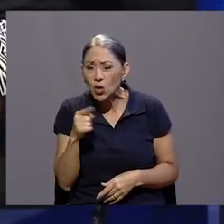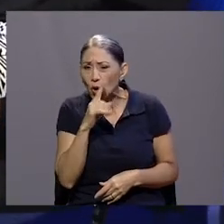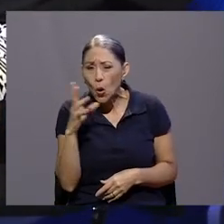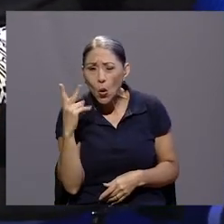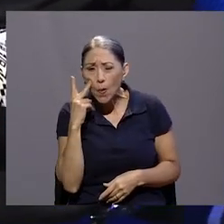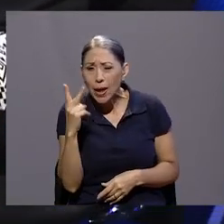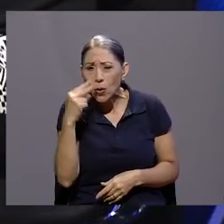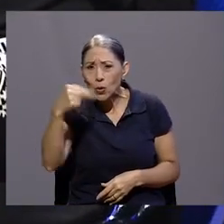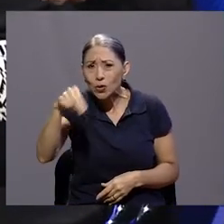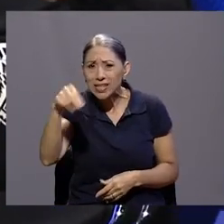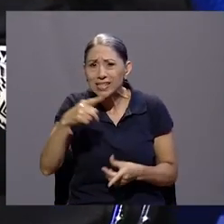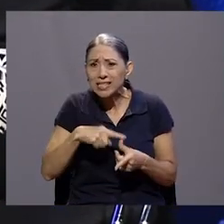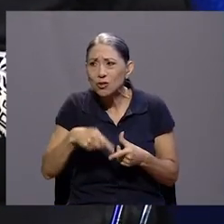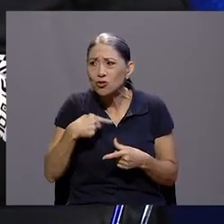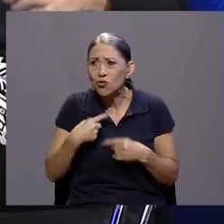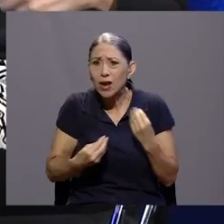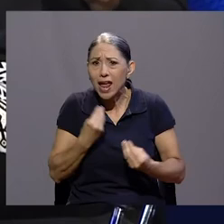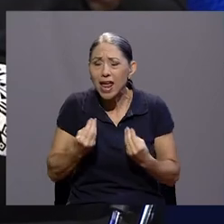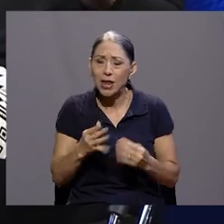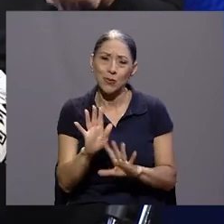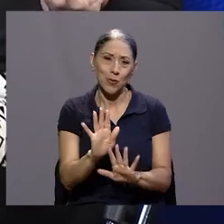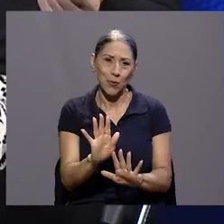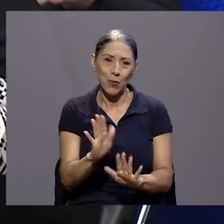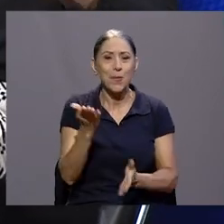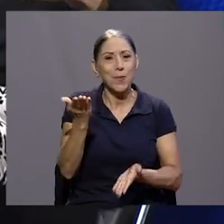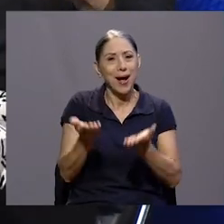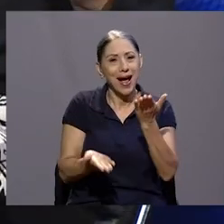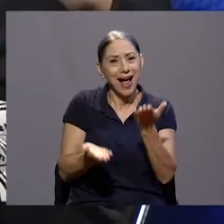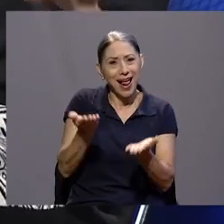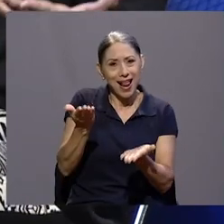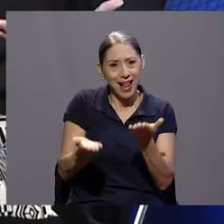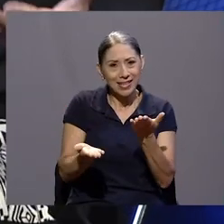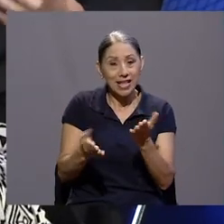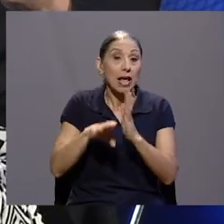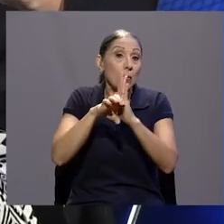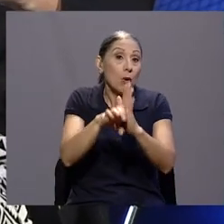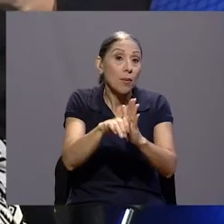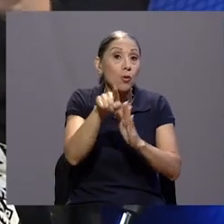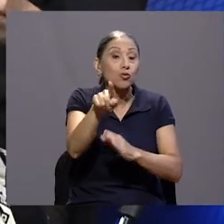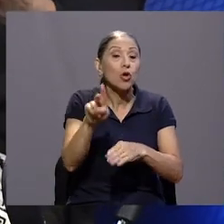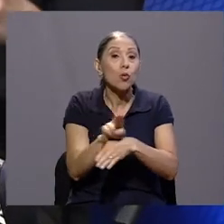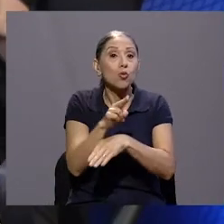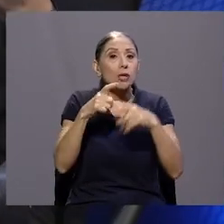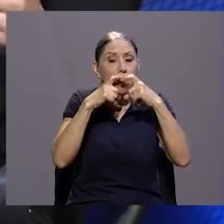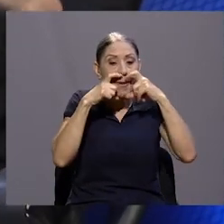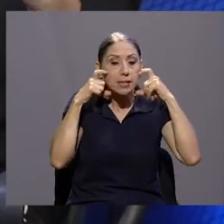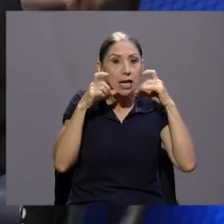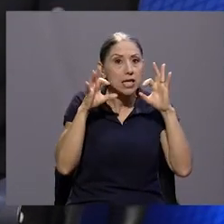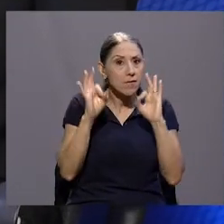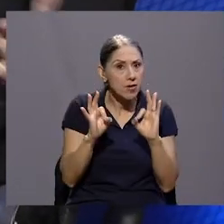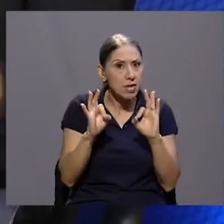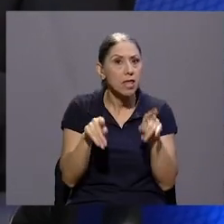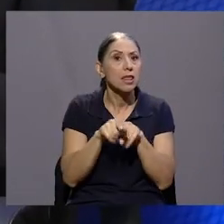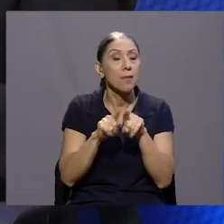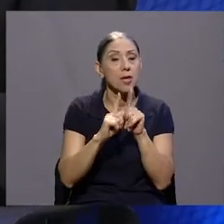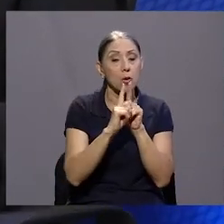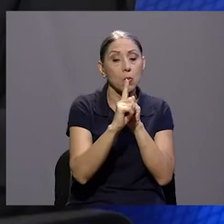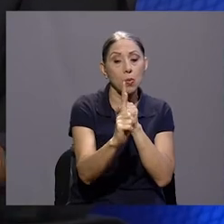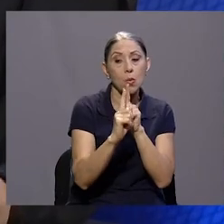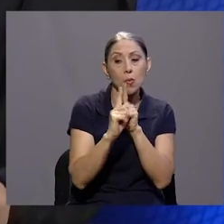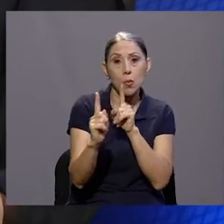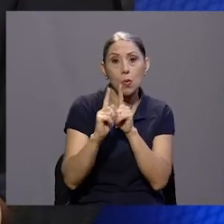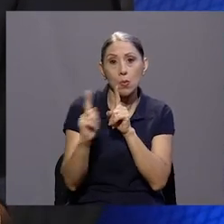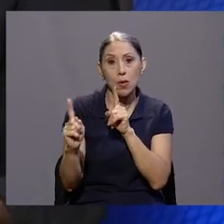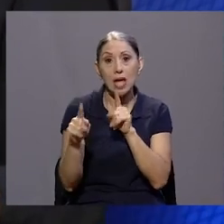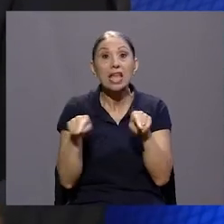cuentan más sus acciones si usted hace un buen uso de mascarillas si usted utiliza distanciamiento si cuando usted lo llaman se vacunan todo lo que ya